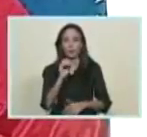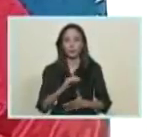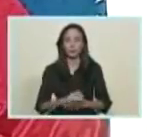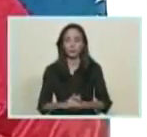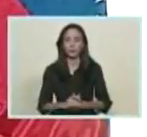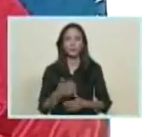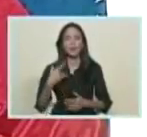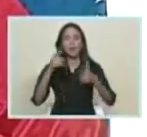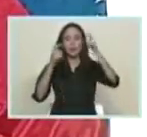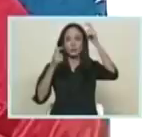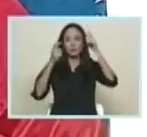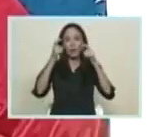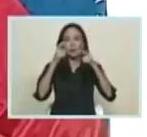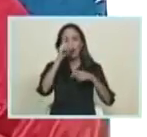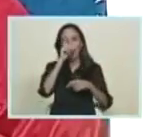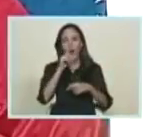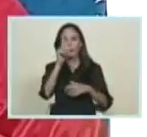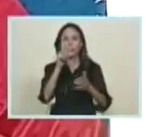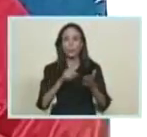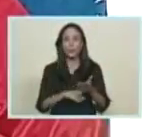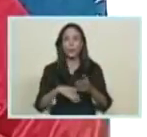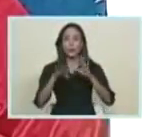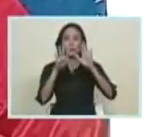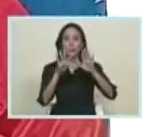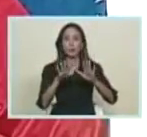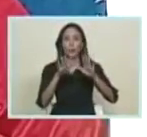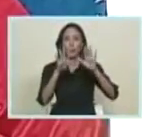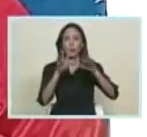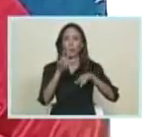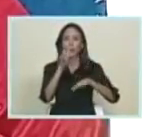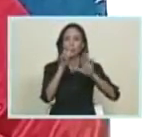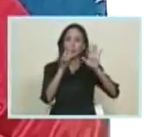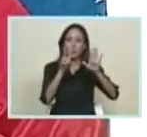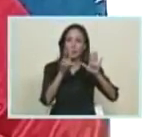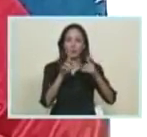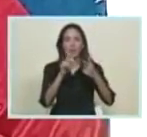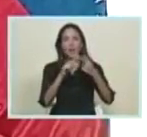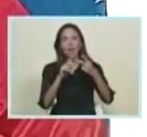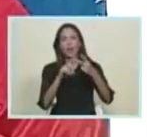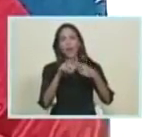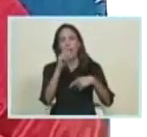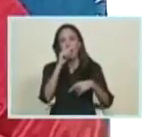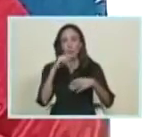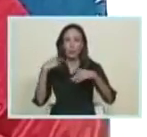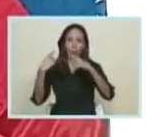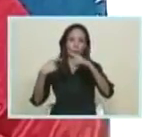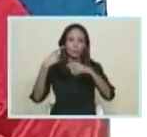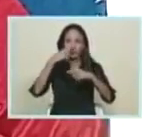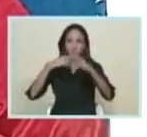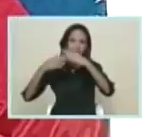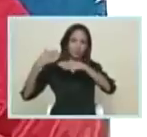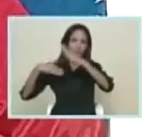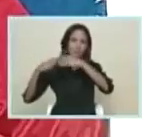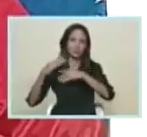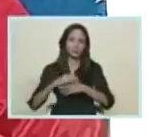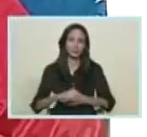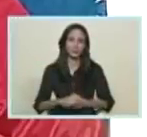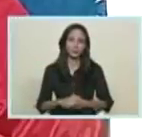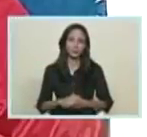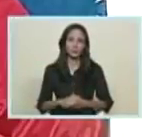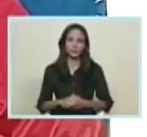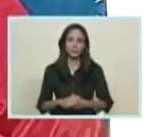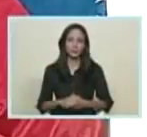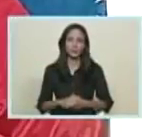Cuando el comandante Chávez en el año 97, 98 postuló su candidatura presidencial, Edgar,